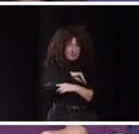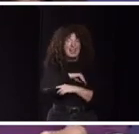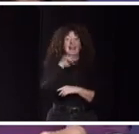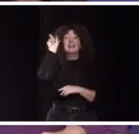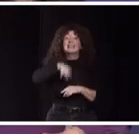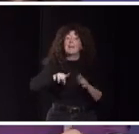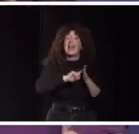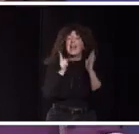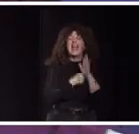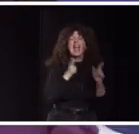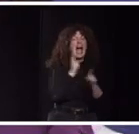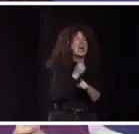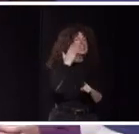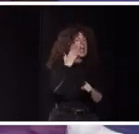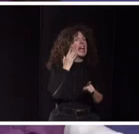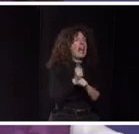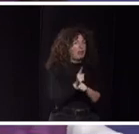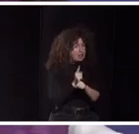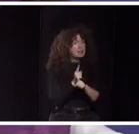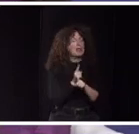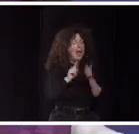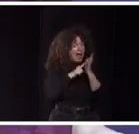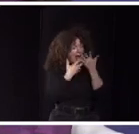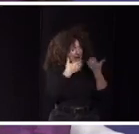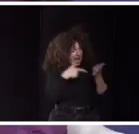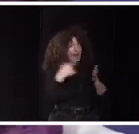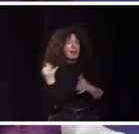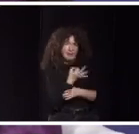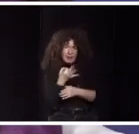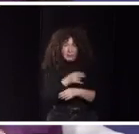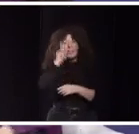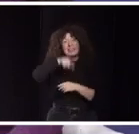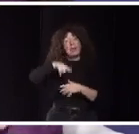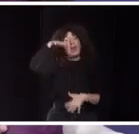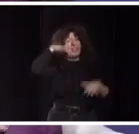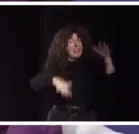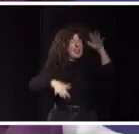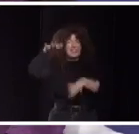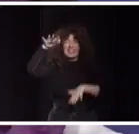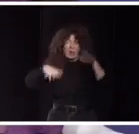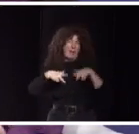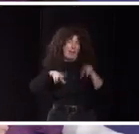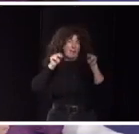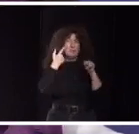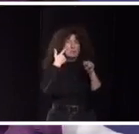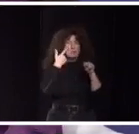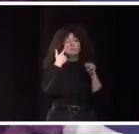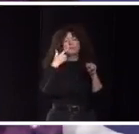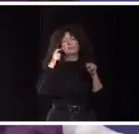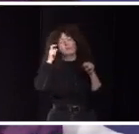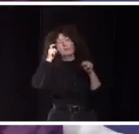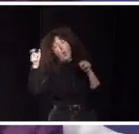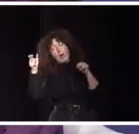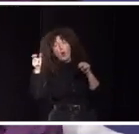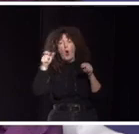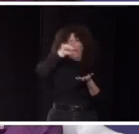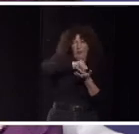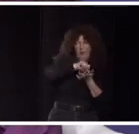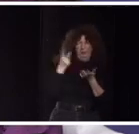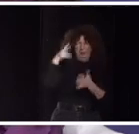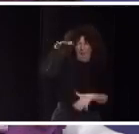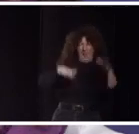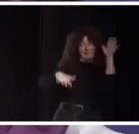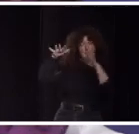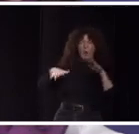ley antirracista en España, para hacer que acaben las desigualdades entre el medio urbano y el medio rural, para llenar de